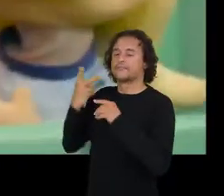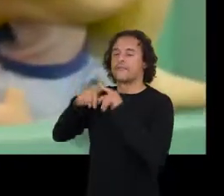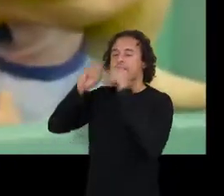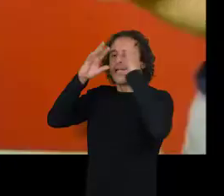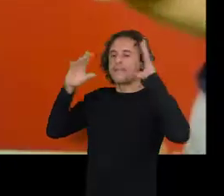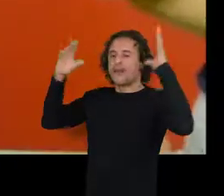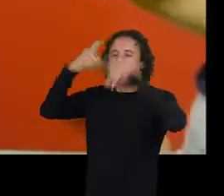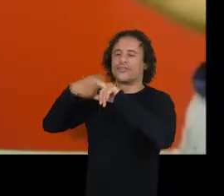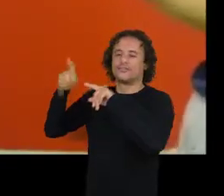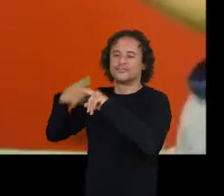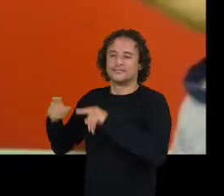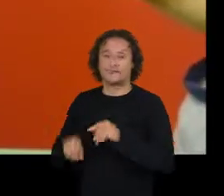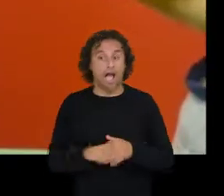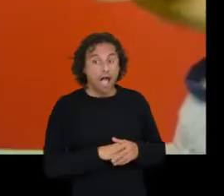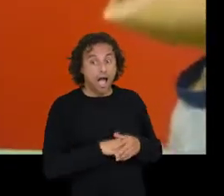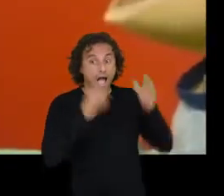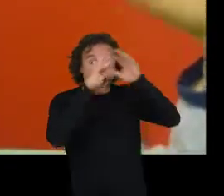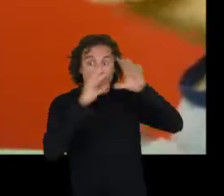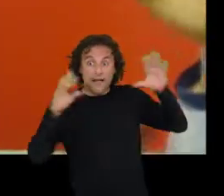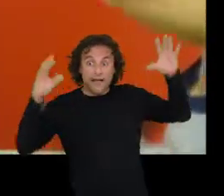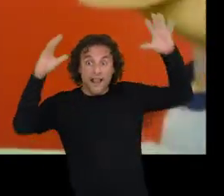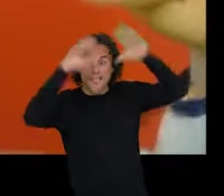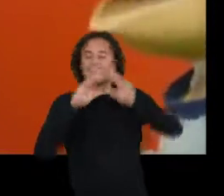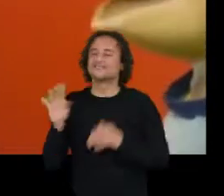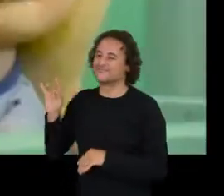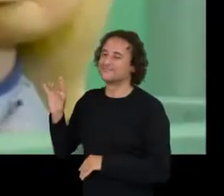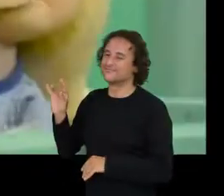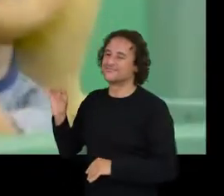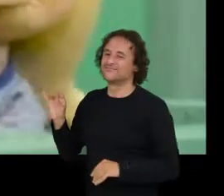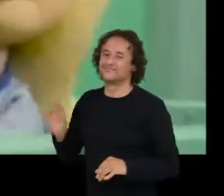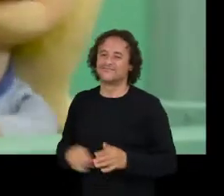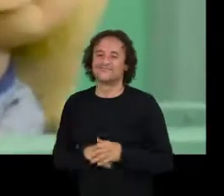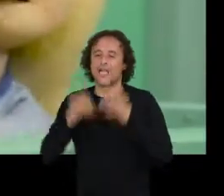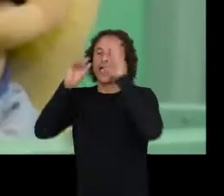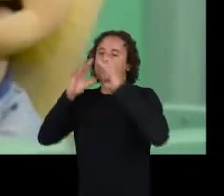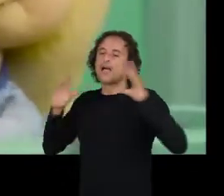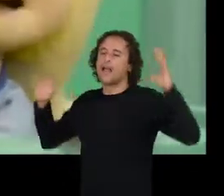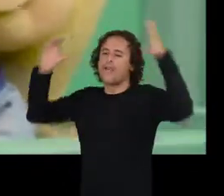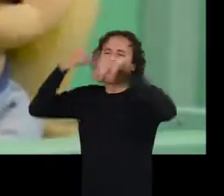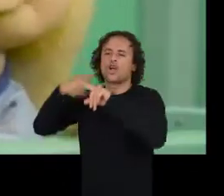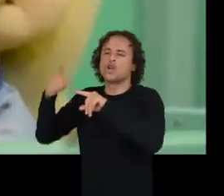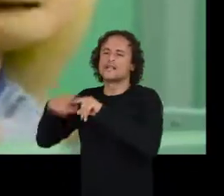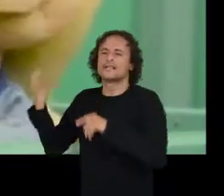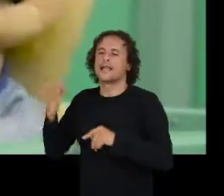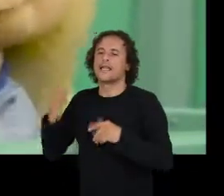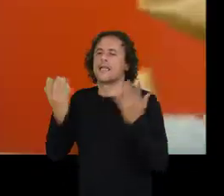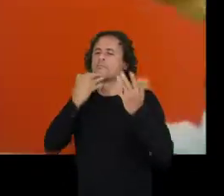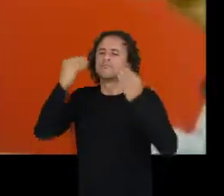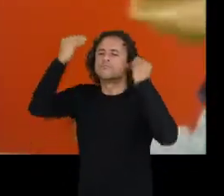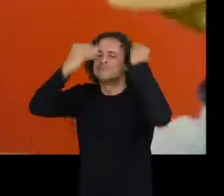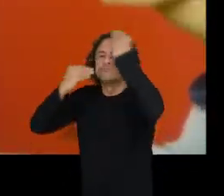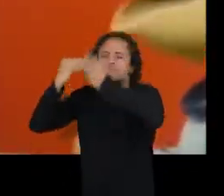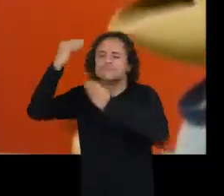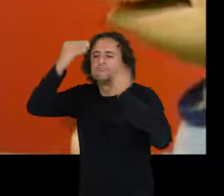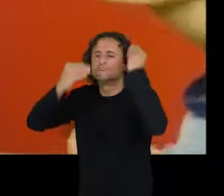cosas. ¿Imaginar cosas? Sí, imaginar cosas. Imaginar cosas es pensar en una cosa como si existiese